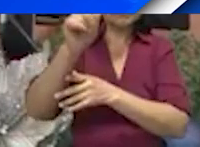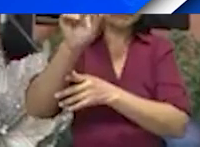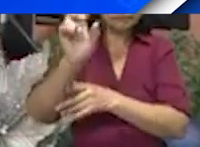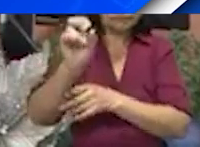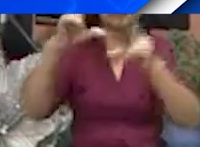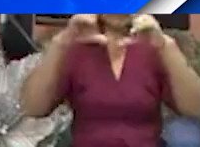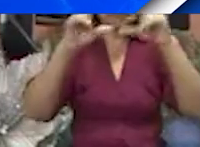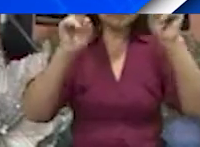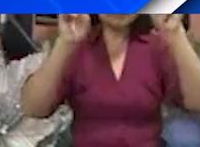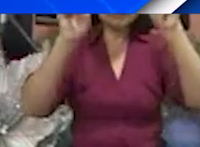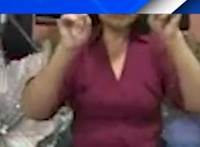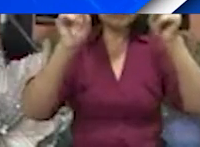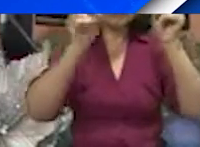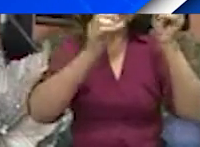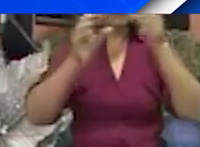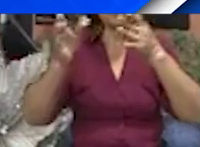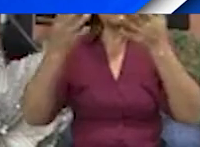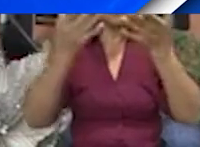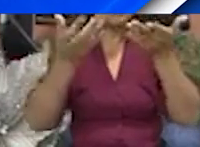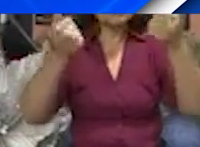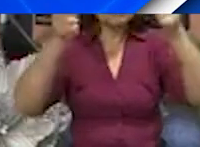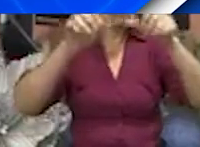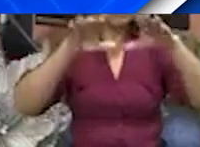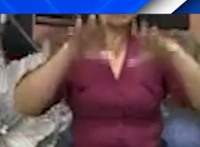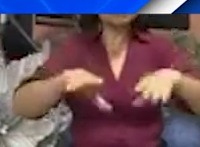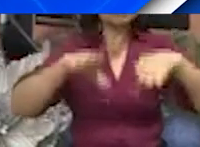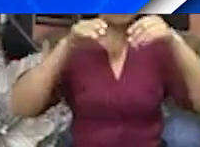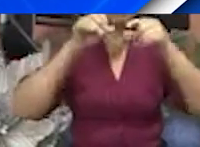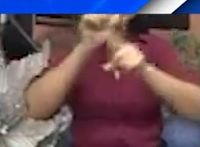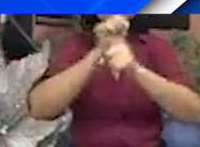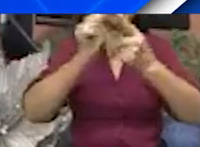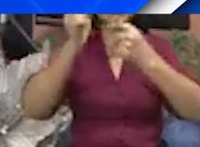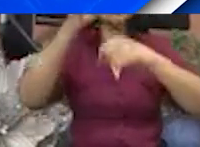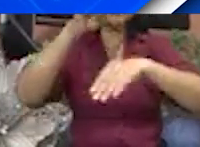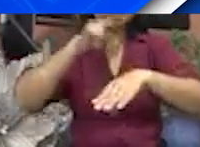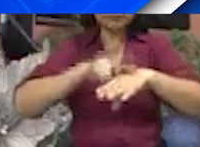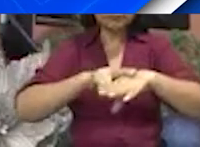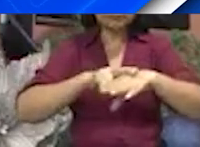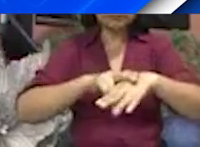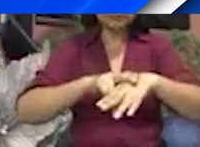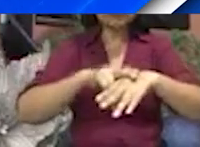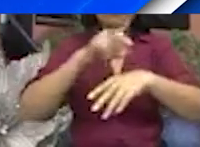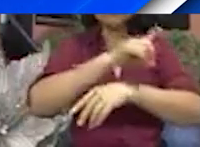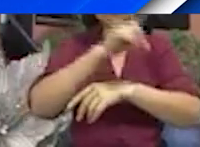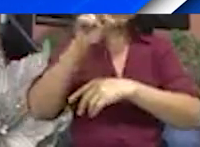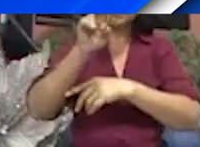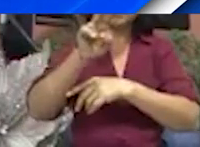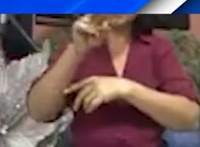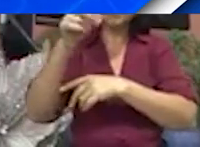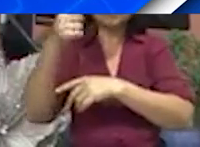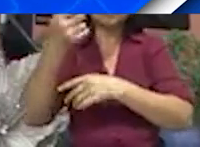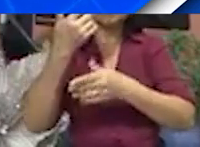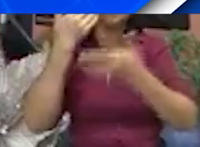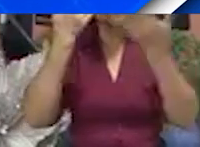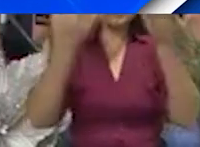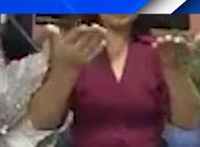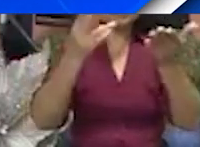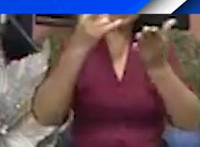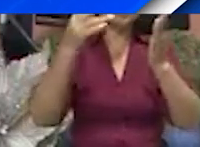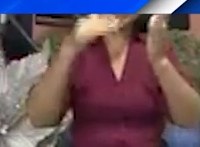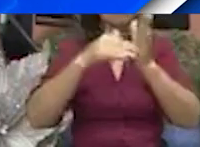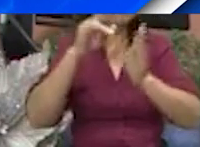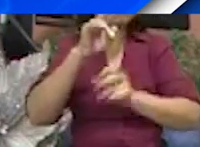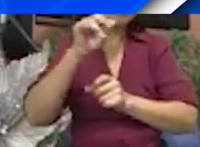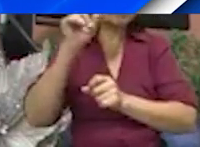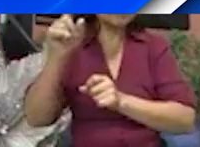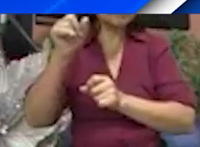nicaragüense de la materia de orden interno, fue aprobada por el plenario de la Asamblea Nacional el día 27 de mayo del año